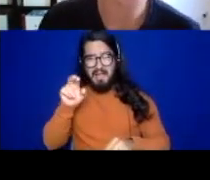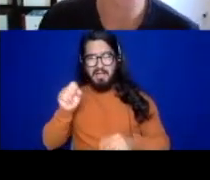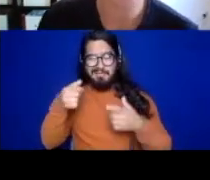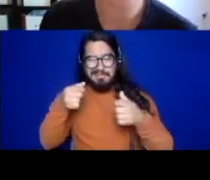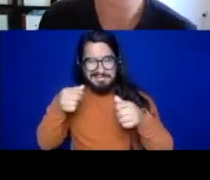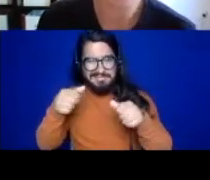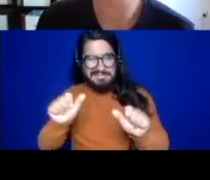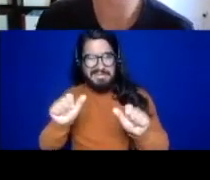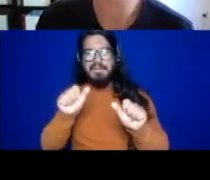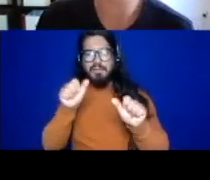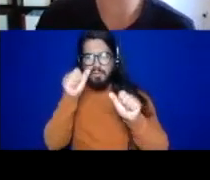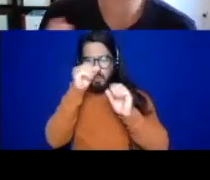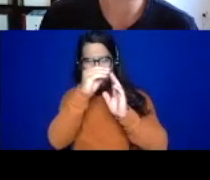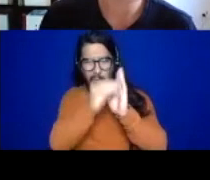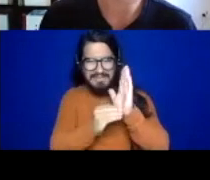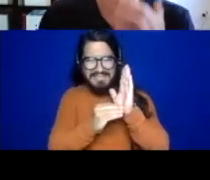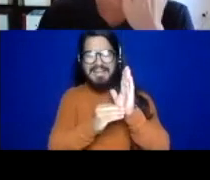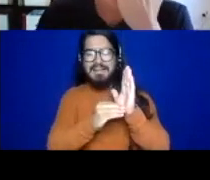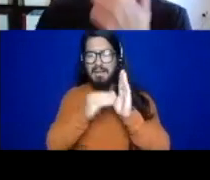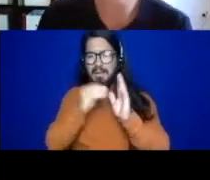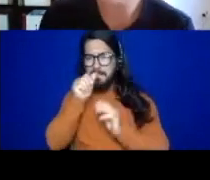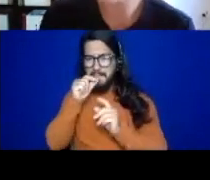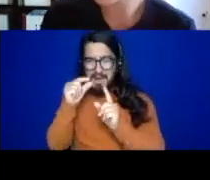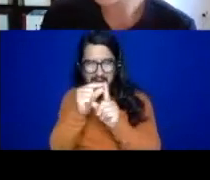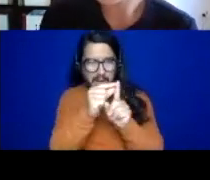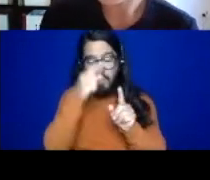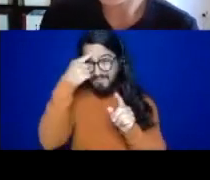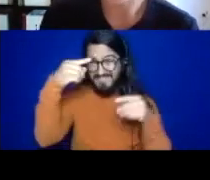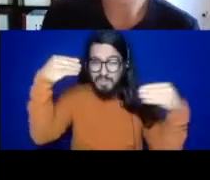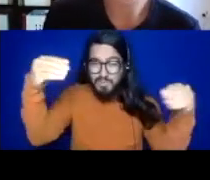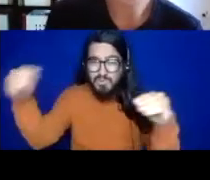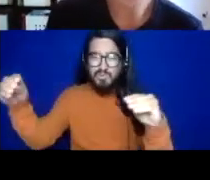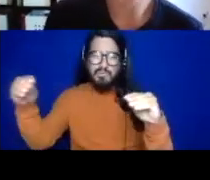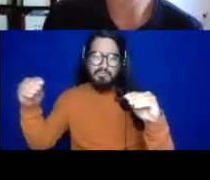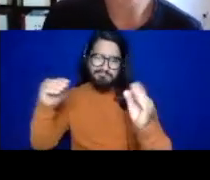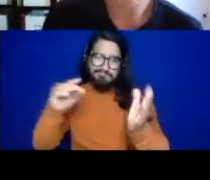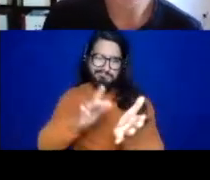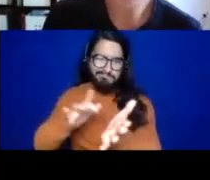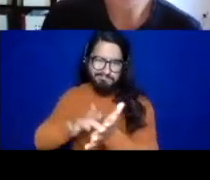maliciosos están tratando de llegar a esa información de datos de contraseñas para poder venderlas.